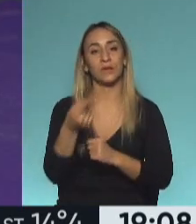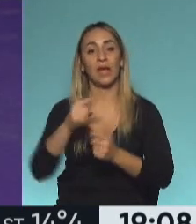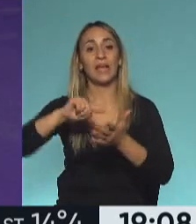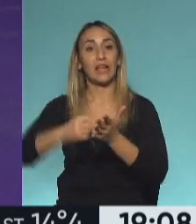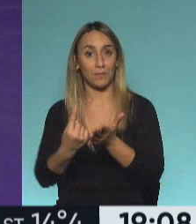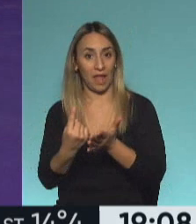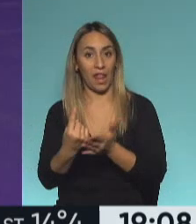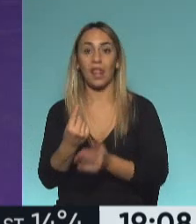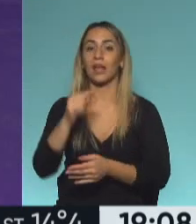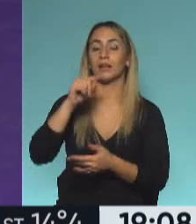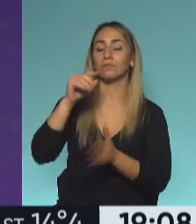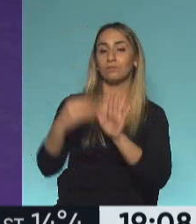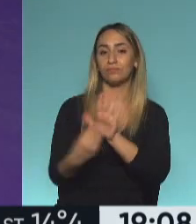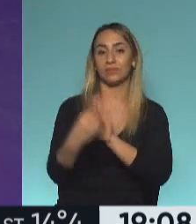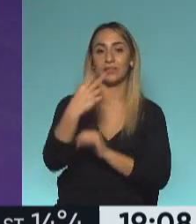Buenos Aires arrojó